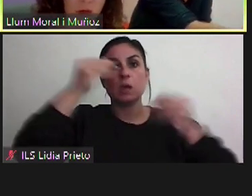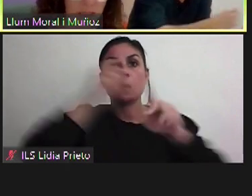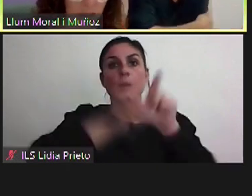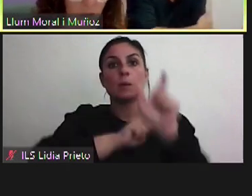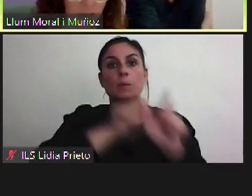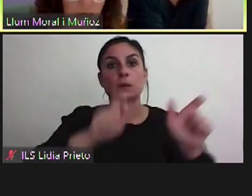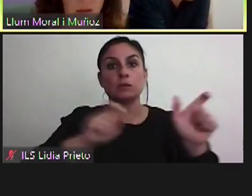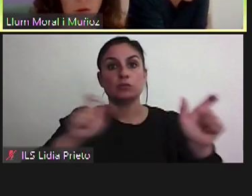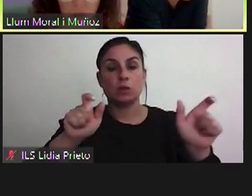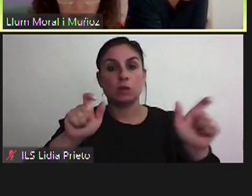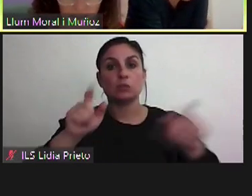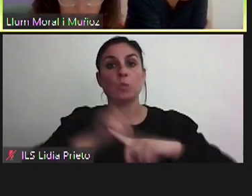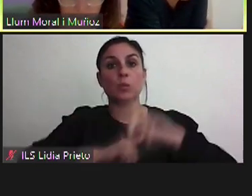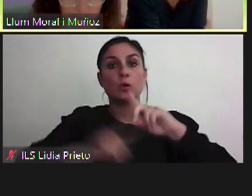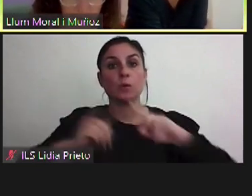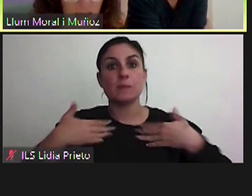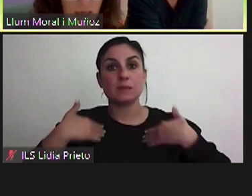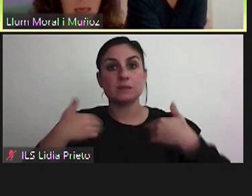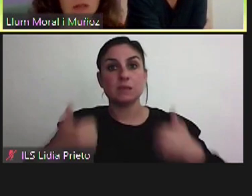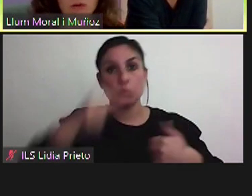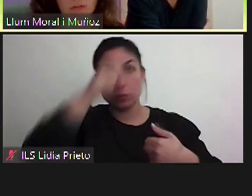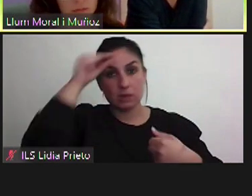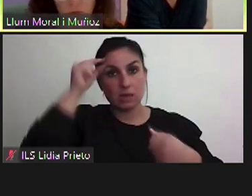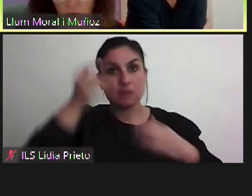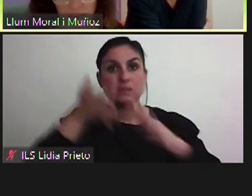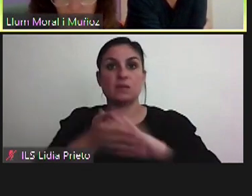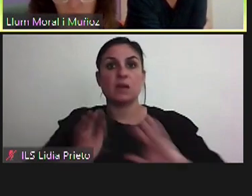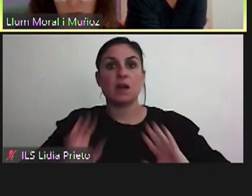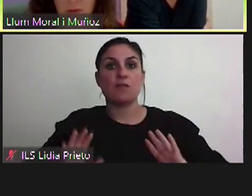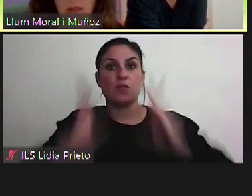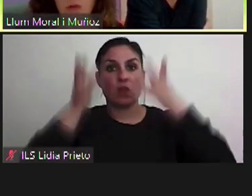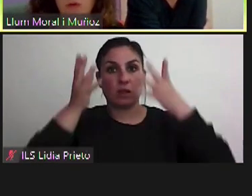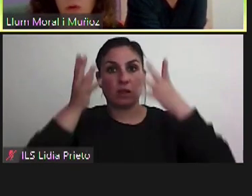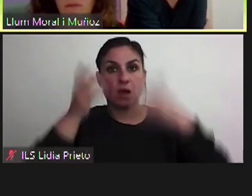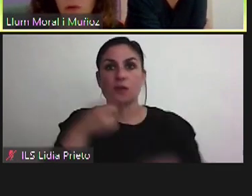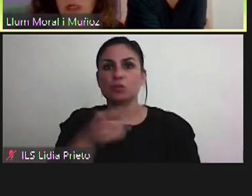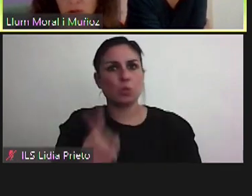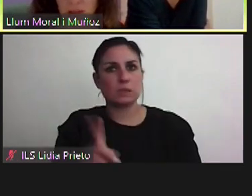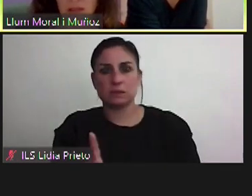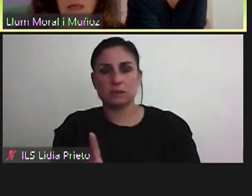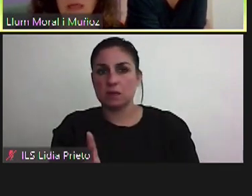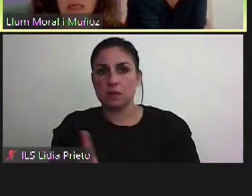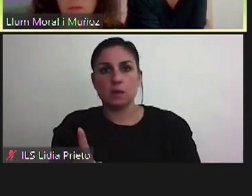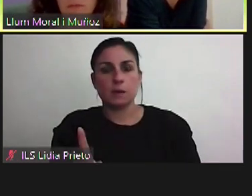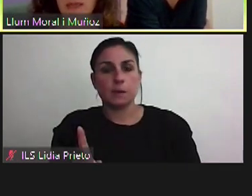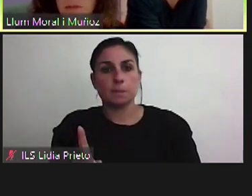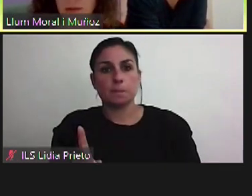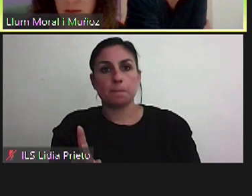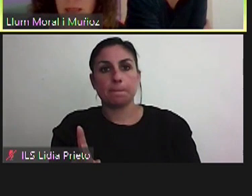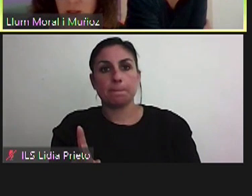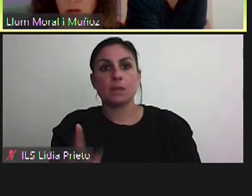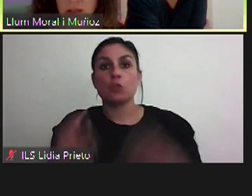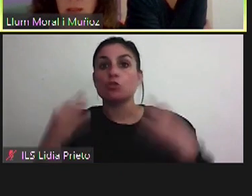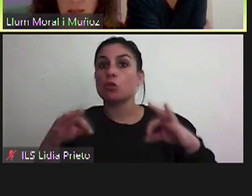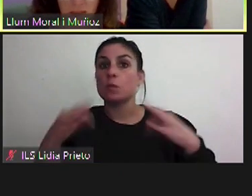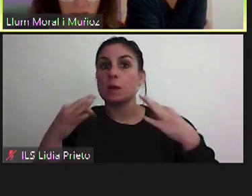personas con problemas de salud mental son violentas. Esto no es cierto. De hecho, ocurre en más ocasiones que son víctimas